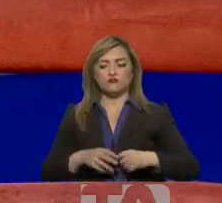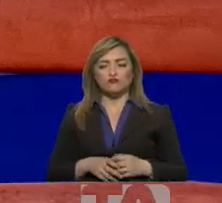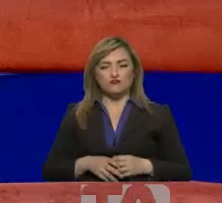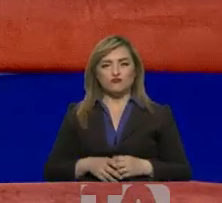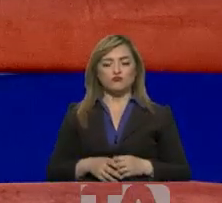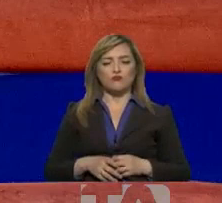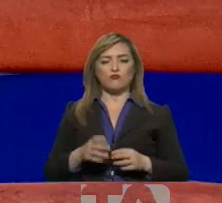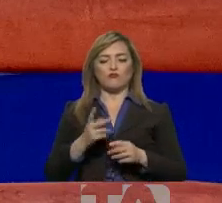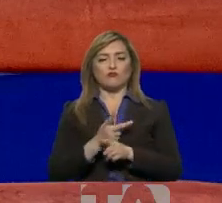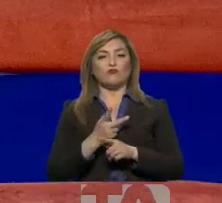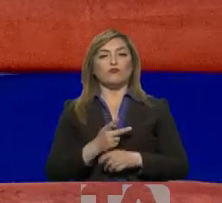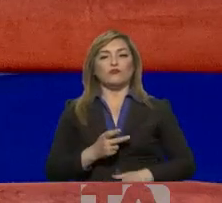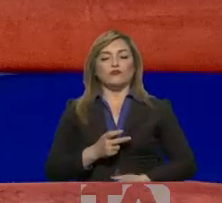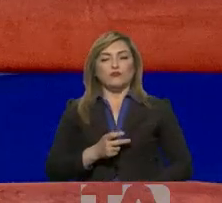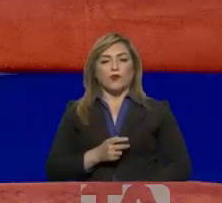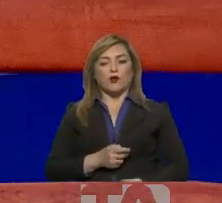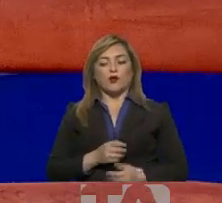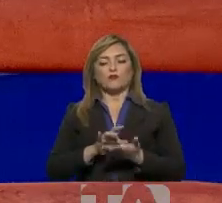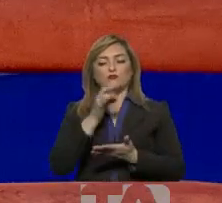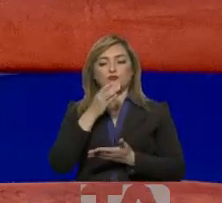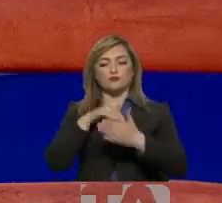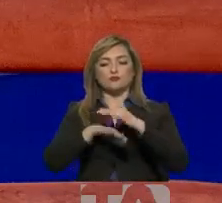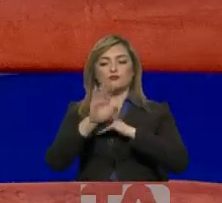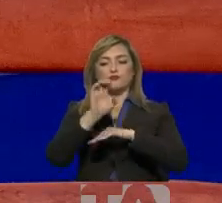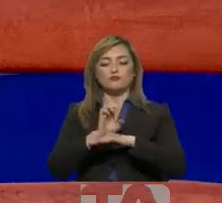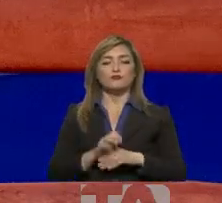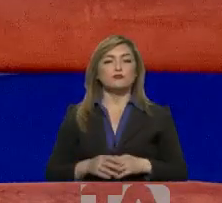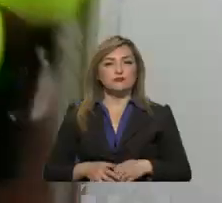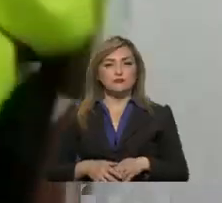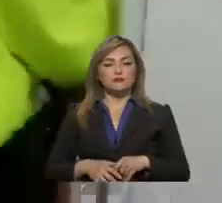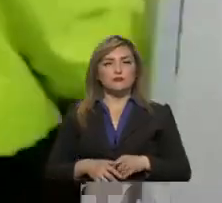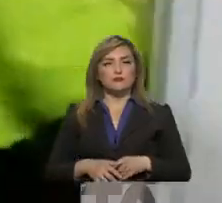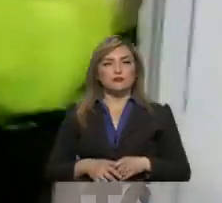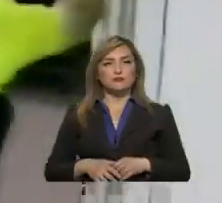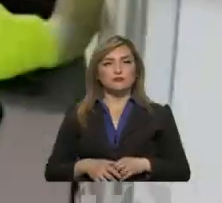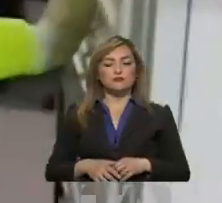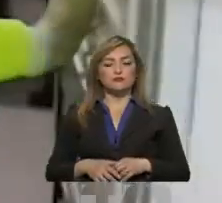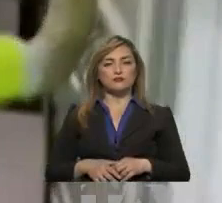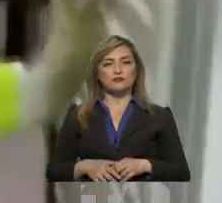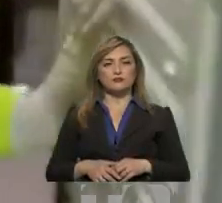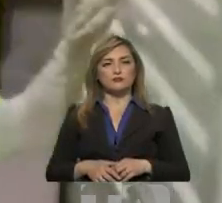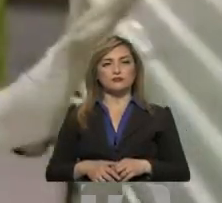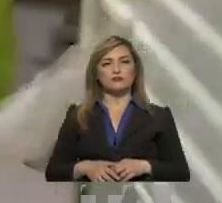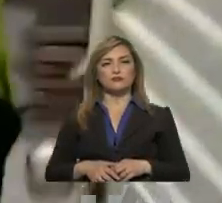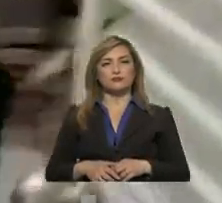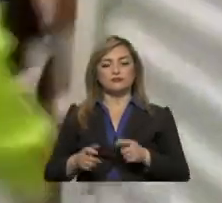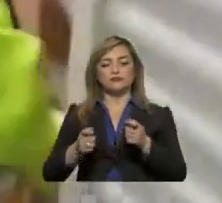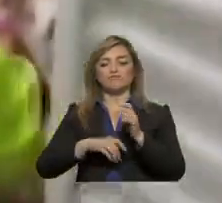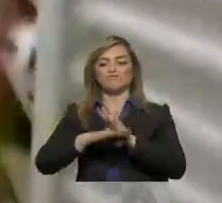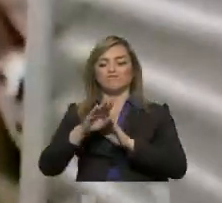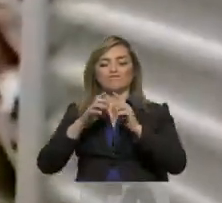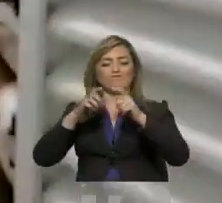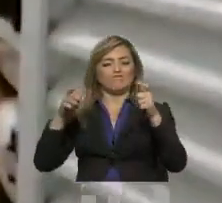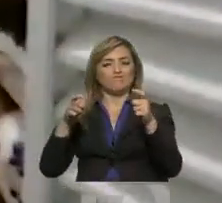mercadería aprehendida constan medicamentos que ingresaron por territorio ecuatoriano. Es considerada la operación más